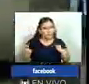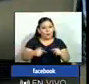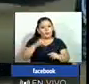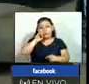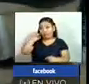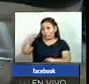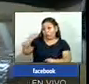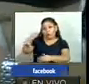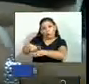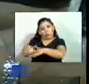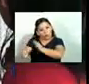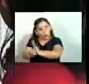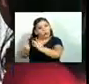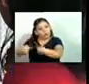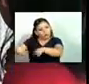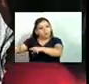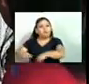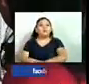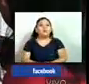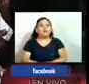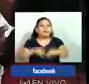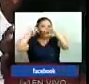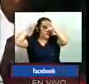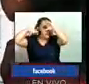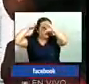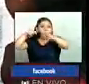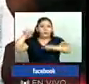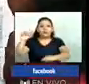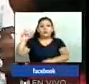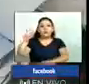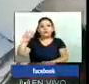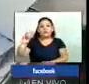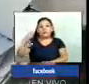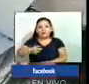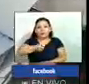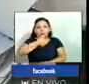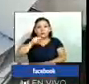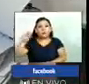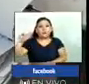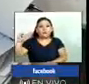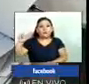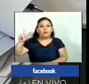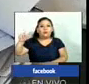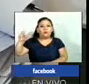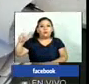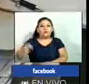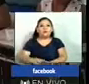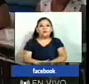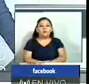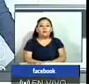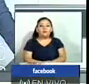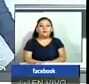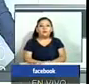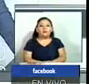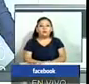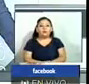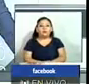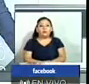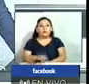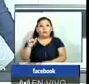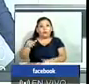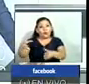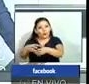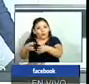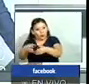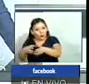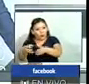la asamblea legislar con imágenes de Eber Ábalos Nelson Quinteros Noticiero Hechos y el partido